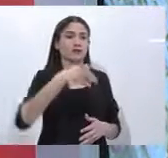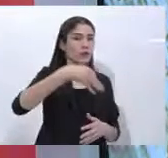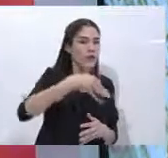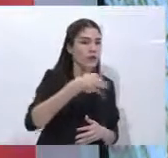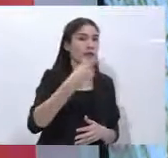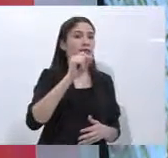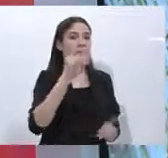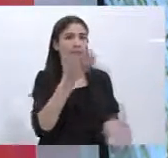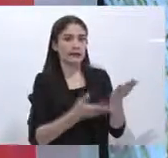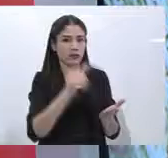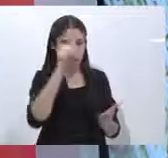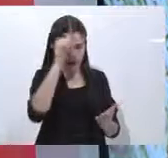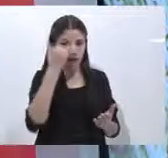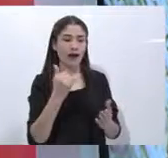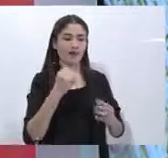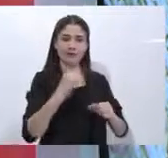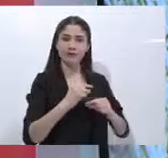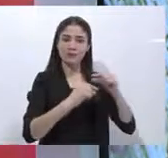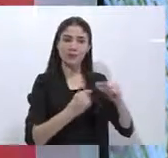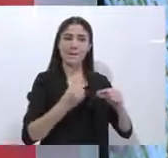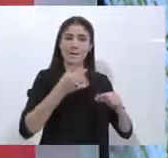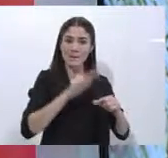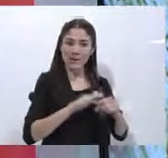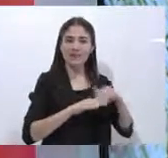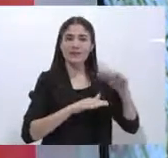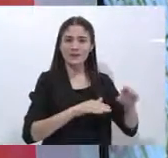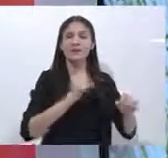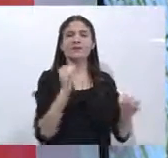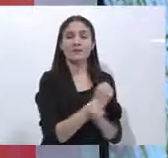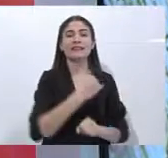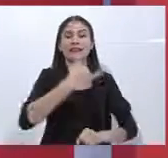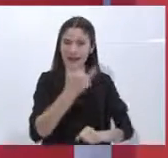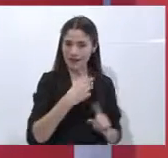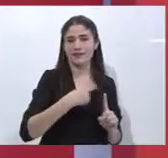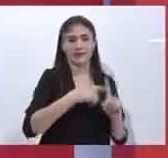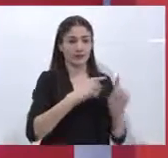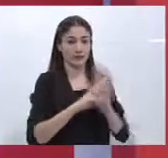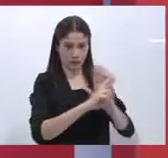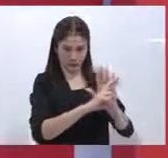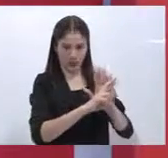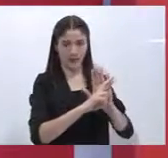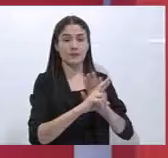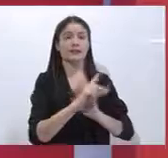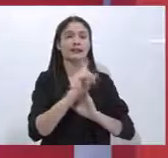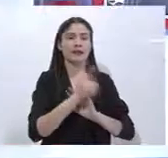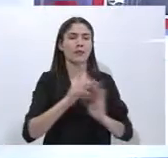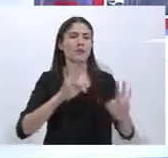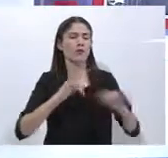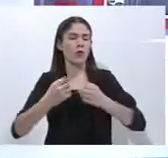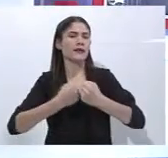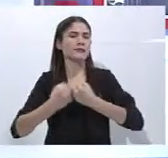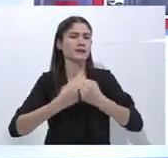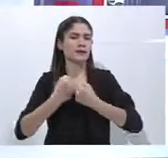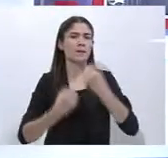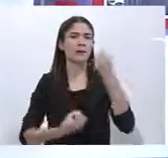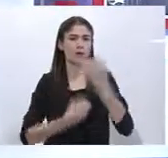yendo por el camino cierto y eso es lo que buscamos simplemente se ha implementado la innovación y algo muy importante en